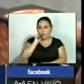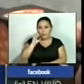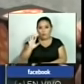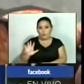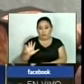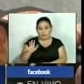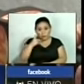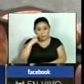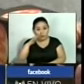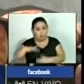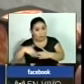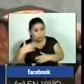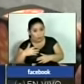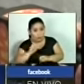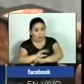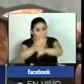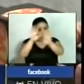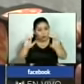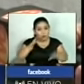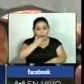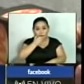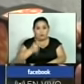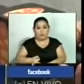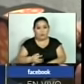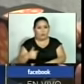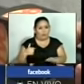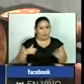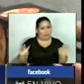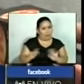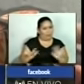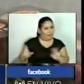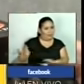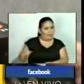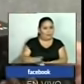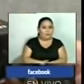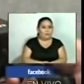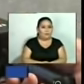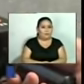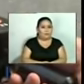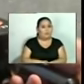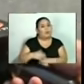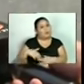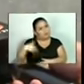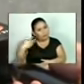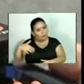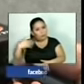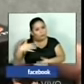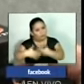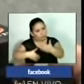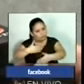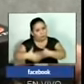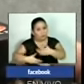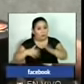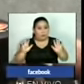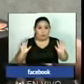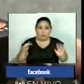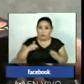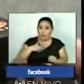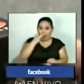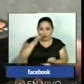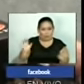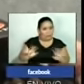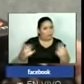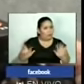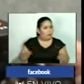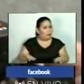la verdad, pues las cosas se esclarezcan, ¿verdad? Porque no tengo nada que ver con eso. Le digo, pues eso se va a llevar más a tiempo, ¿verdad? Porque la verdad yo no he hecho